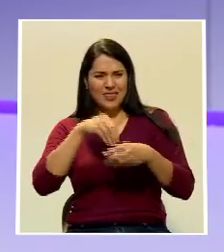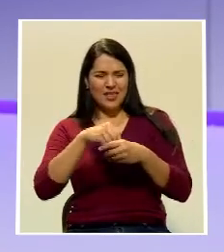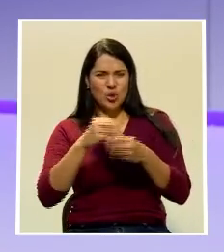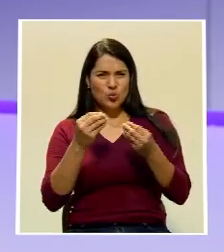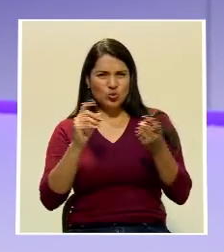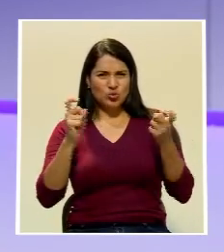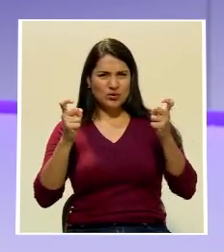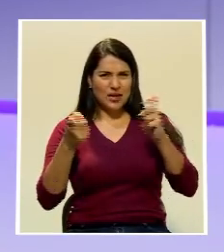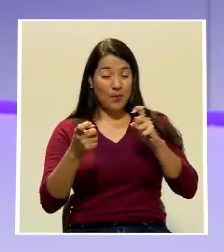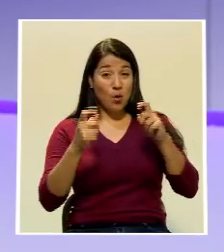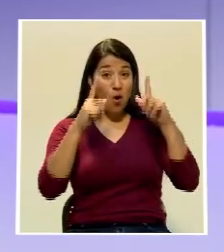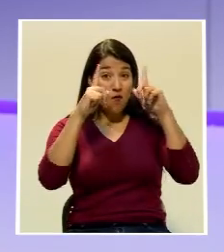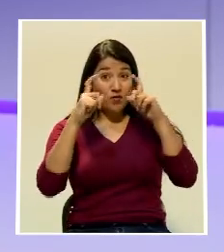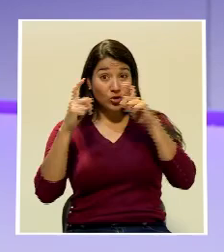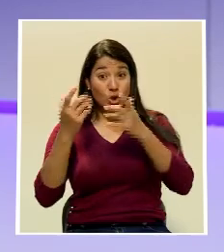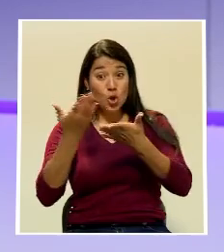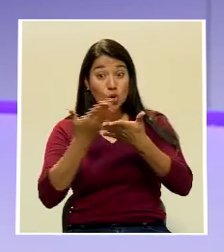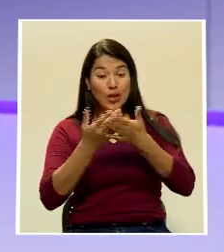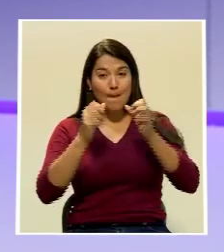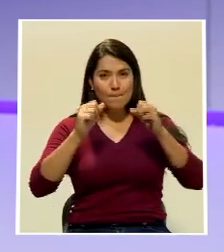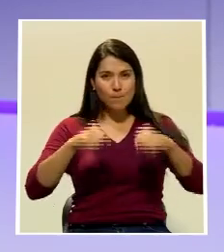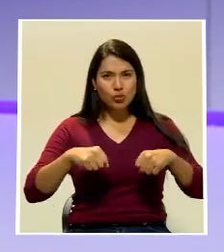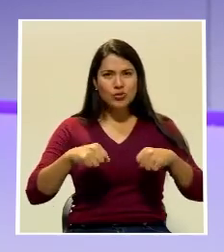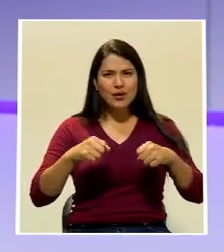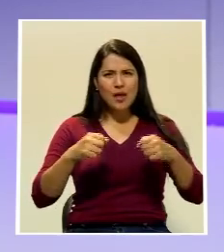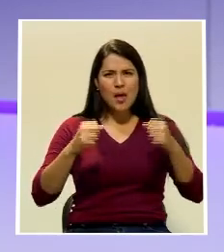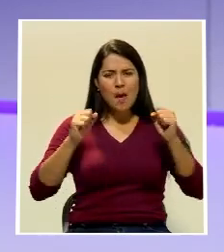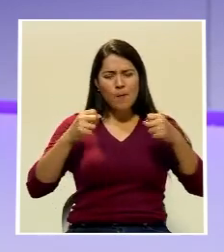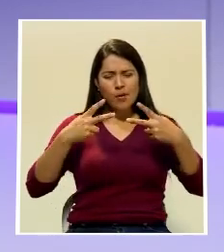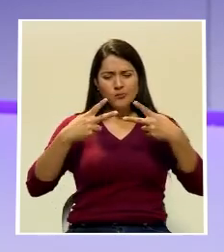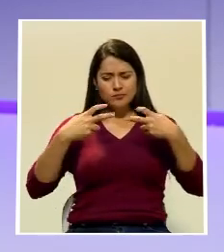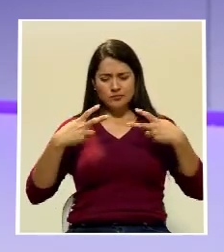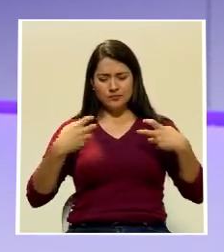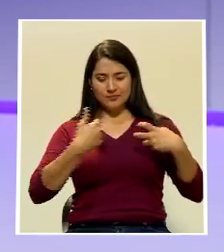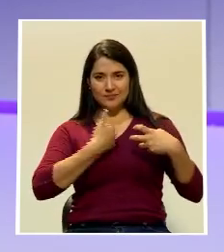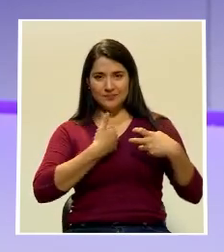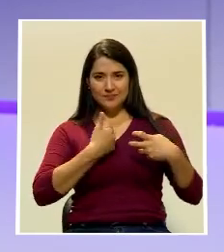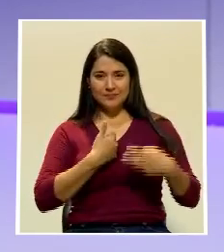nos da la posibilidad de vernos desde otro lugar.